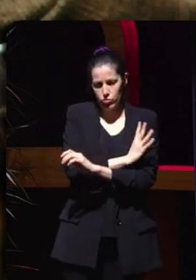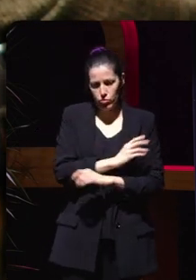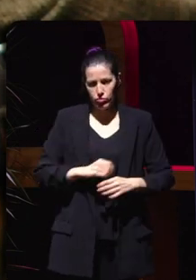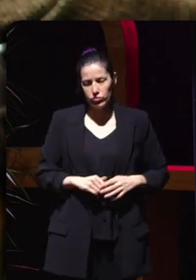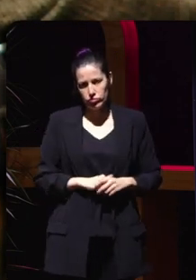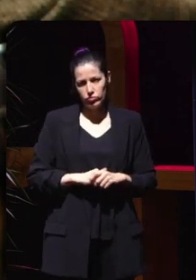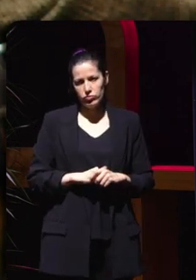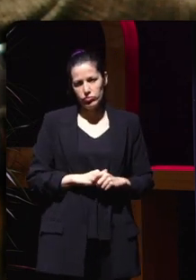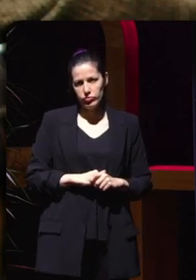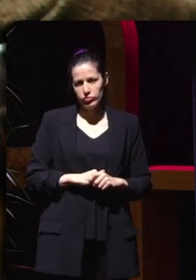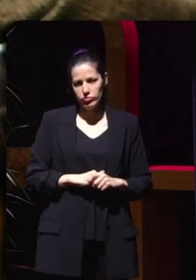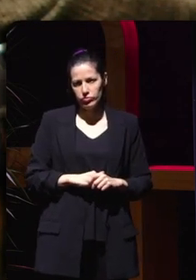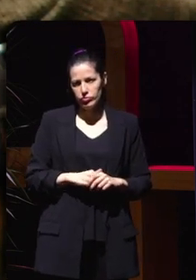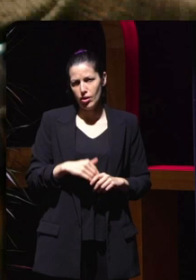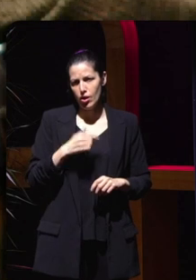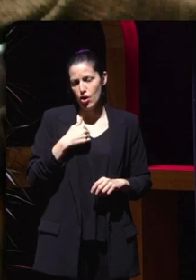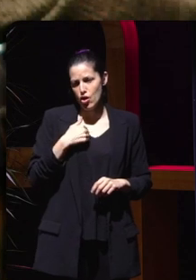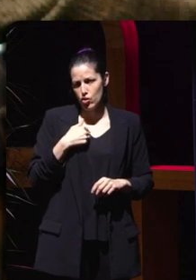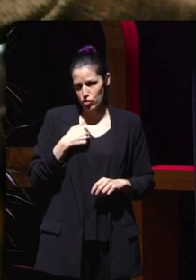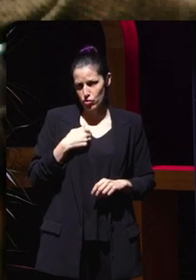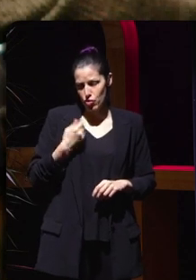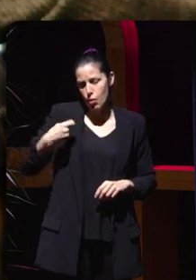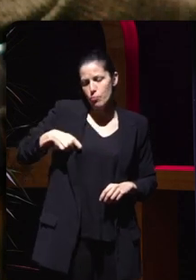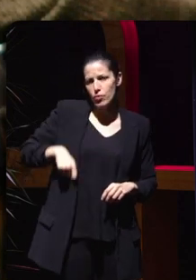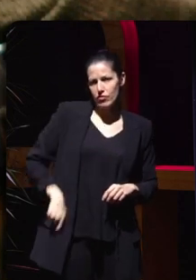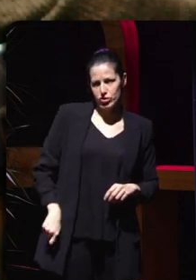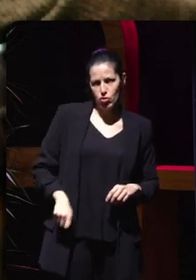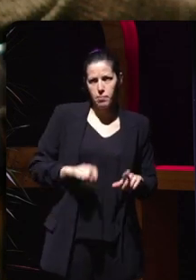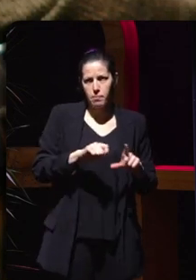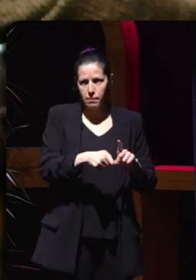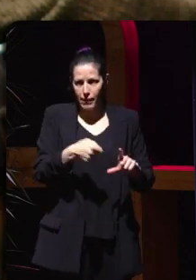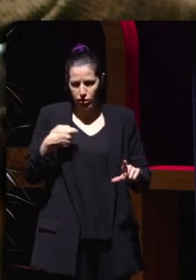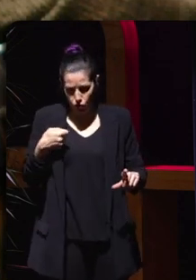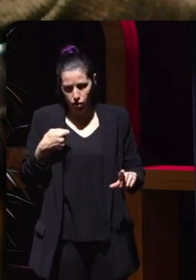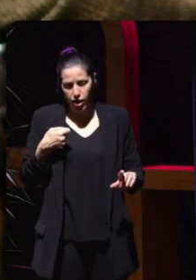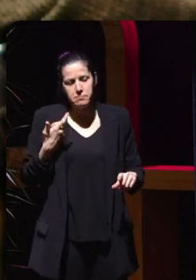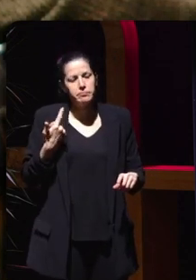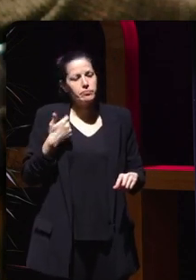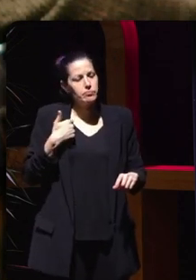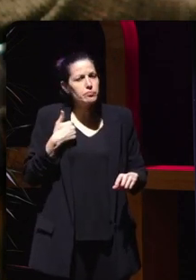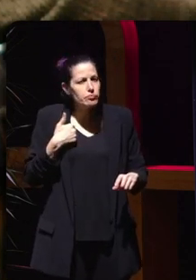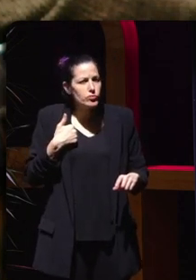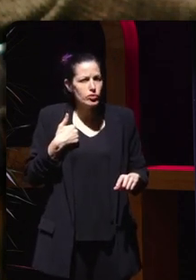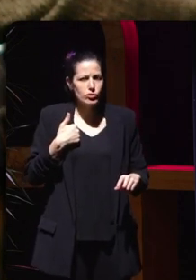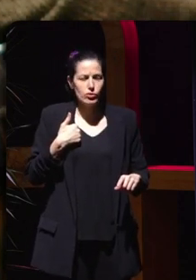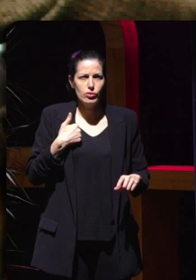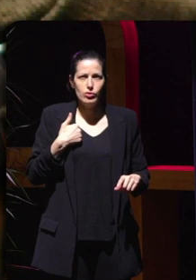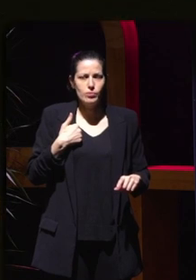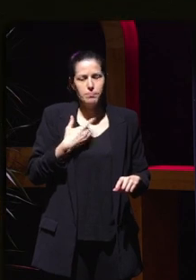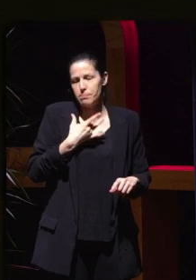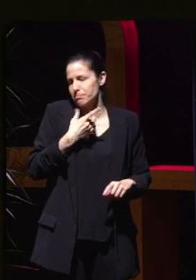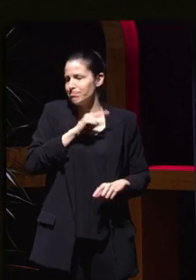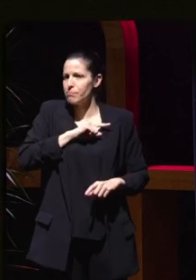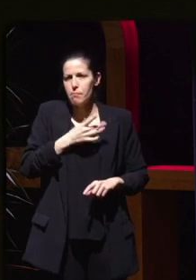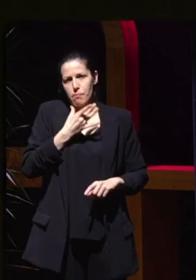que como matrona que soy me avergüenzo muchísimo de lo que pasa en nuestra profesión lo que pasaba